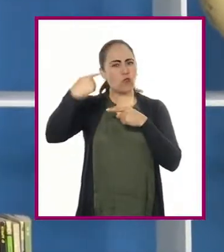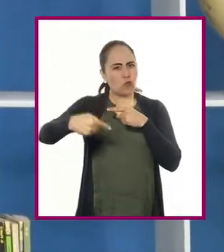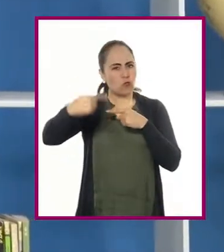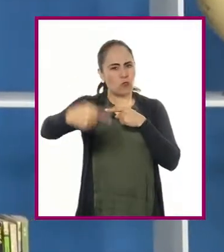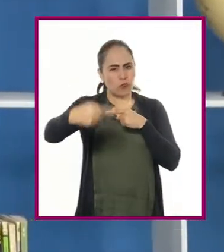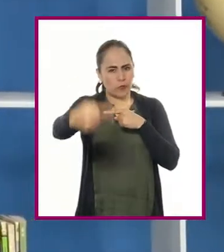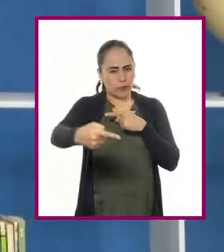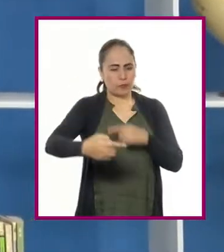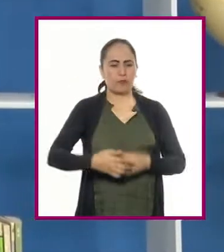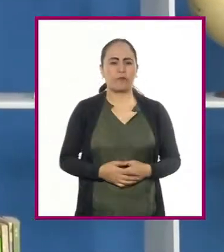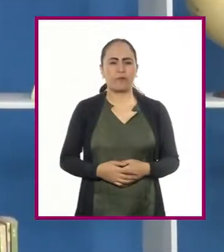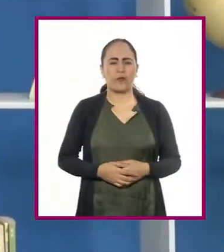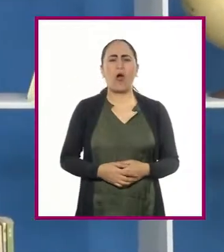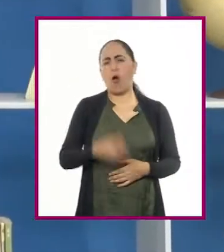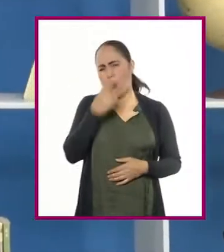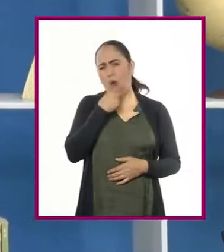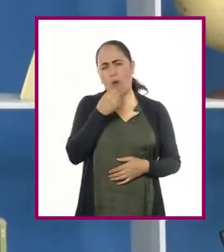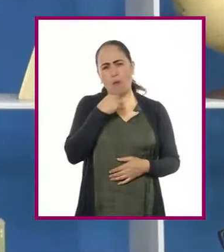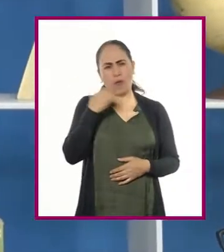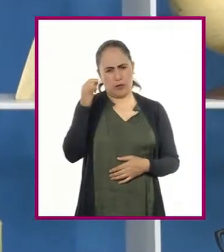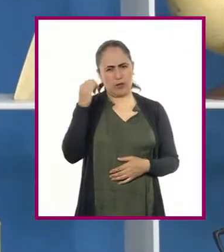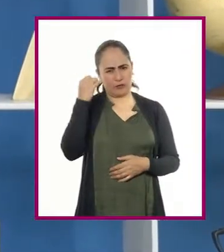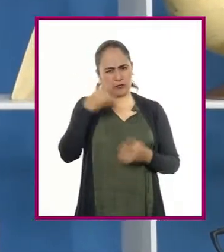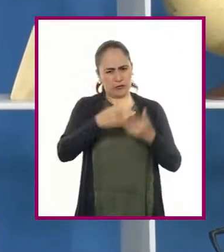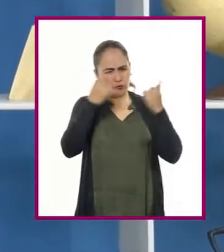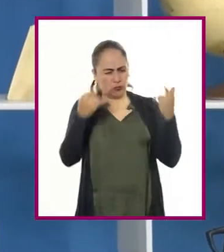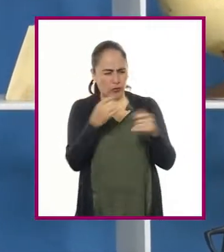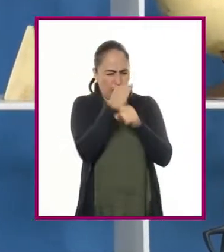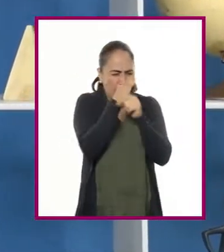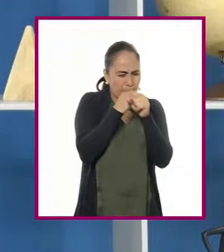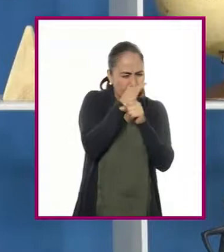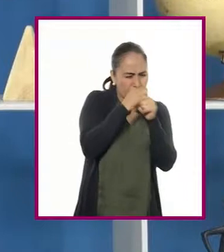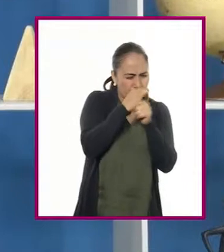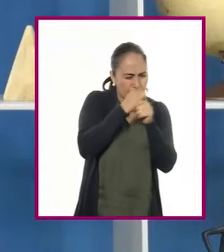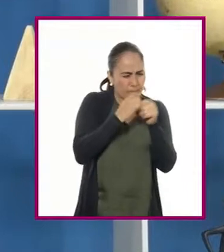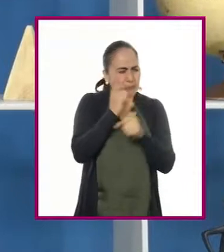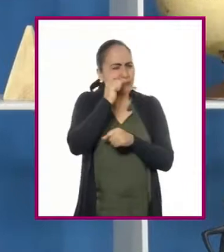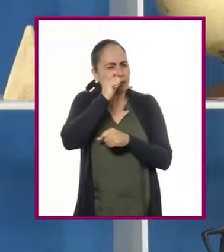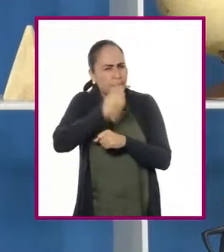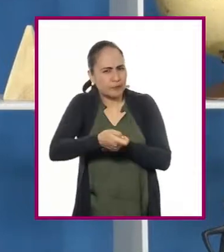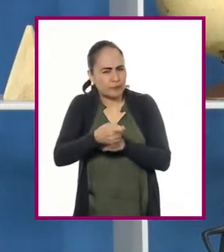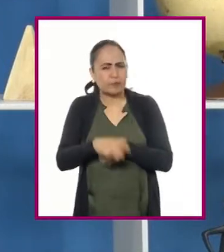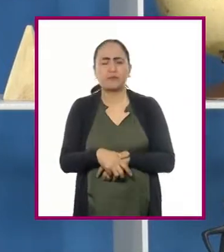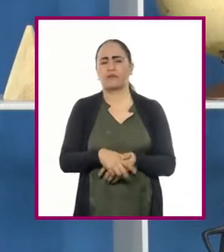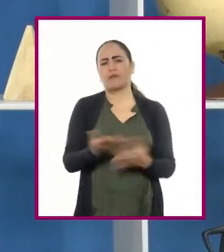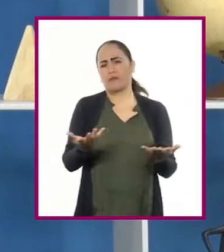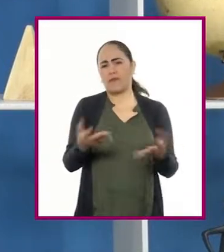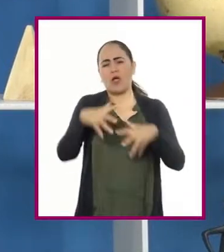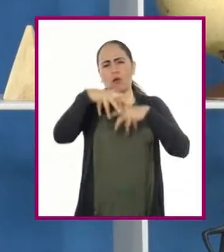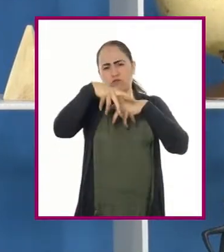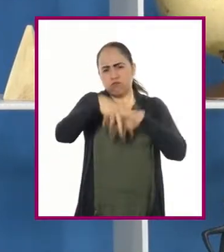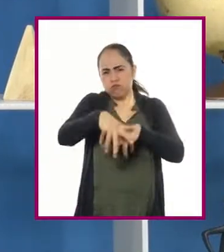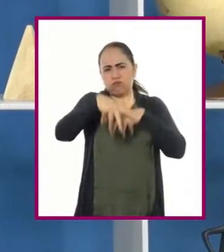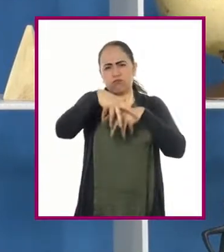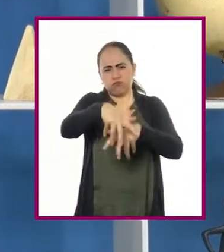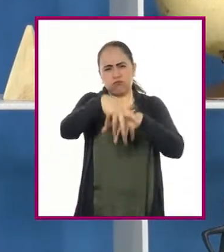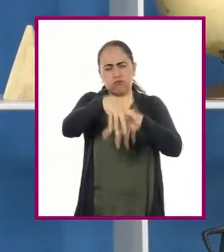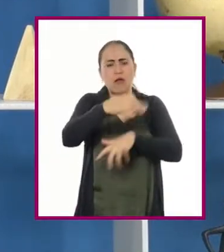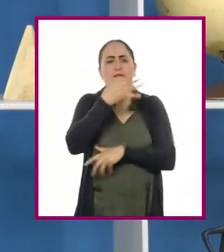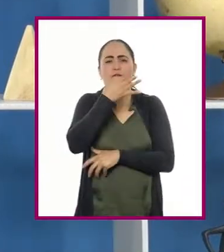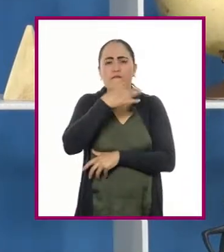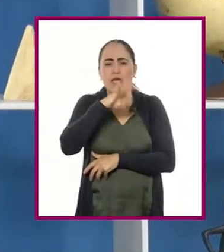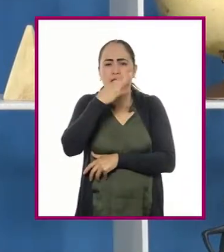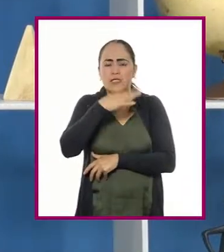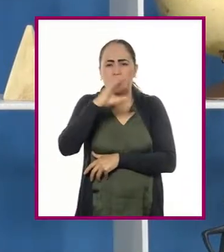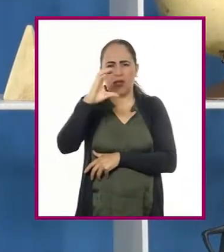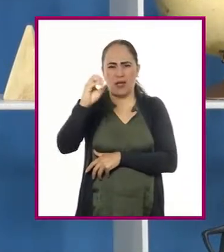allá de la pintoresca escena que describe el historiador, algo que remarca muy bien es cómo la procesión de Corpus Christi terminó